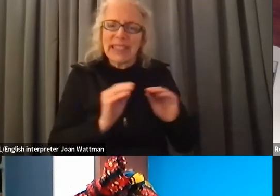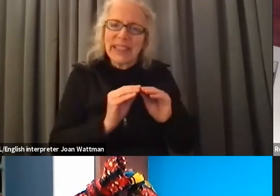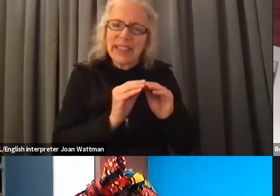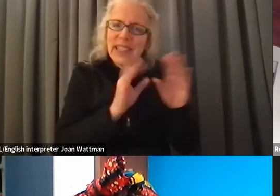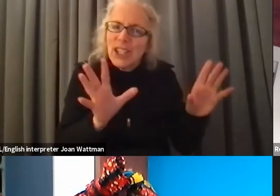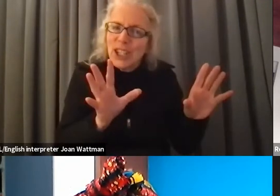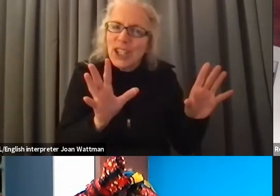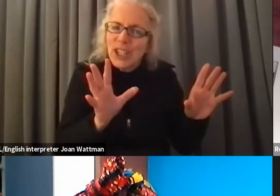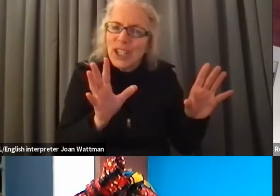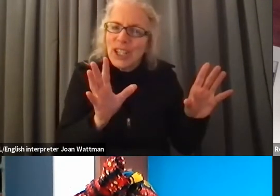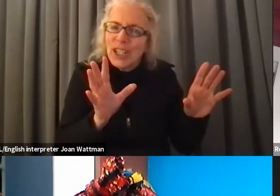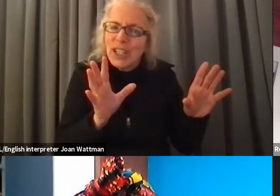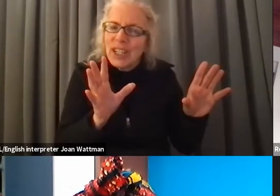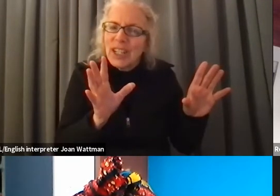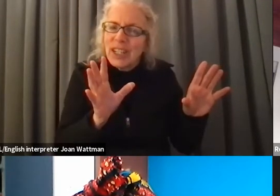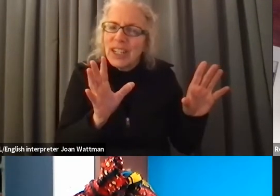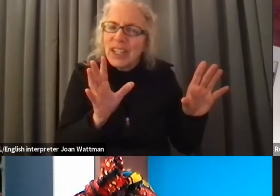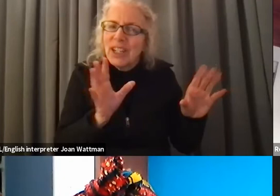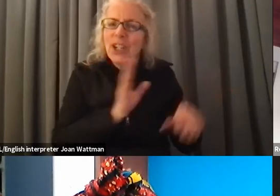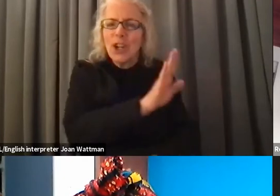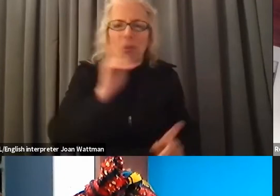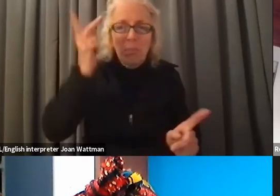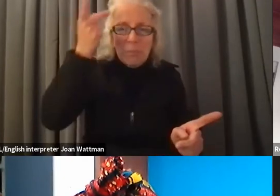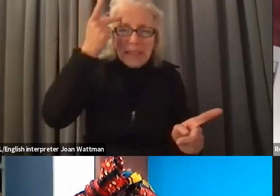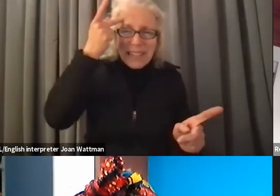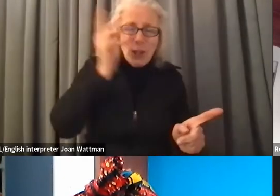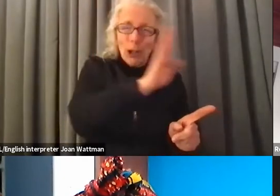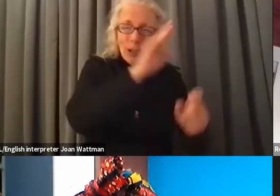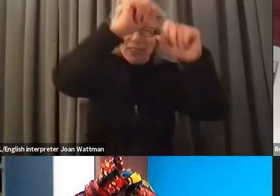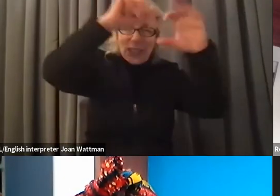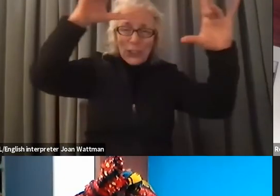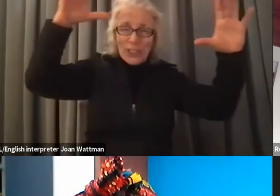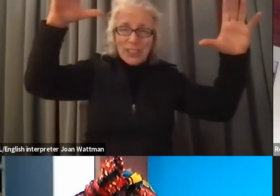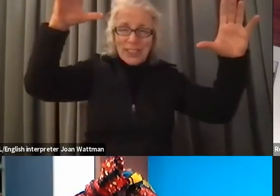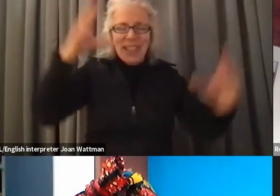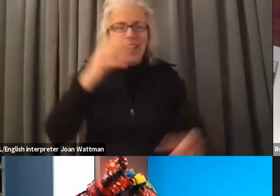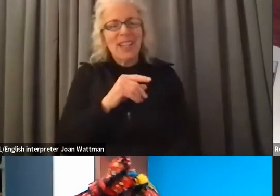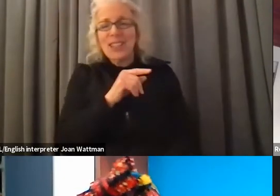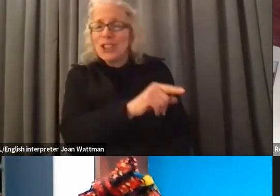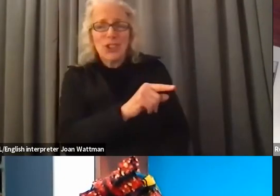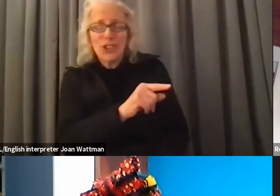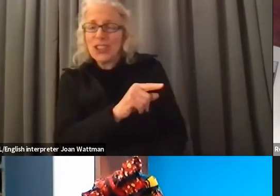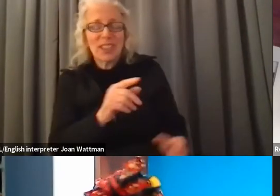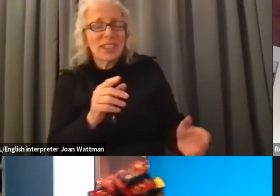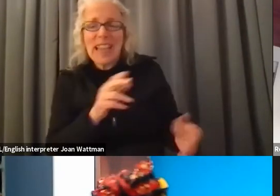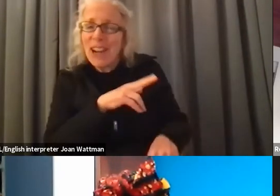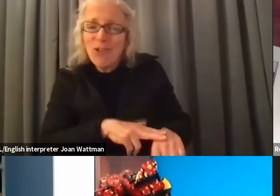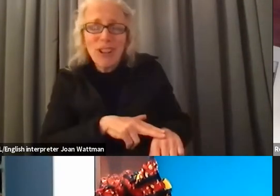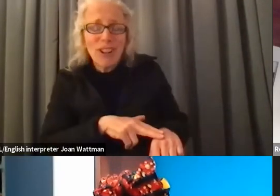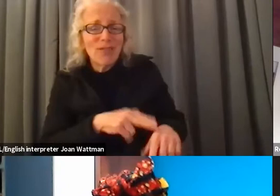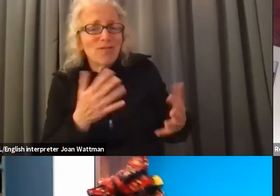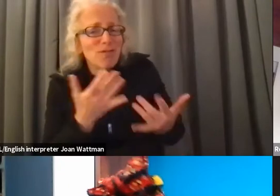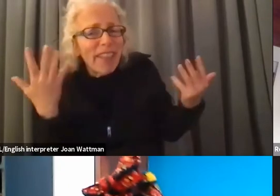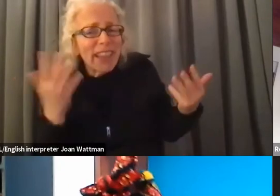ofreció. Por supuesto, me mantuve en contacto con ella una vez volví a Bogotá y un año más